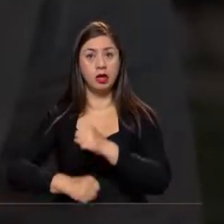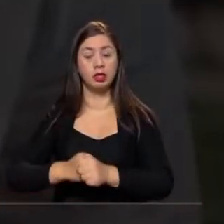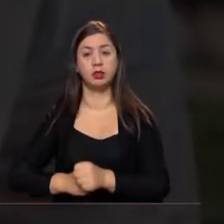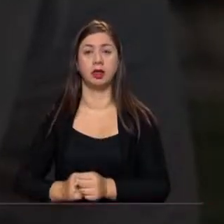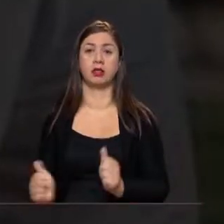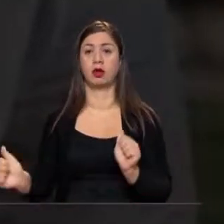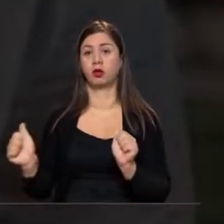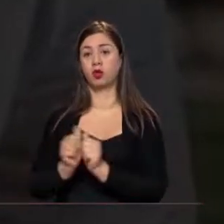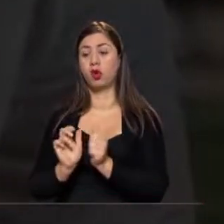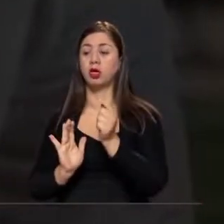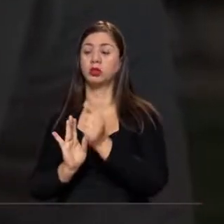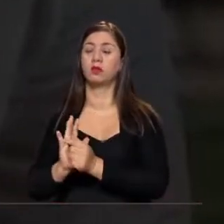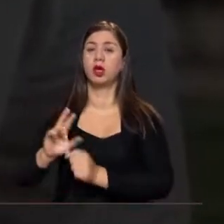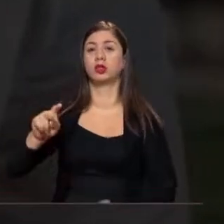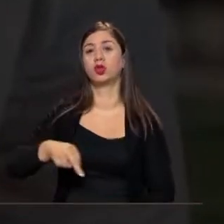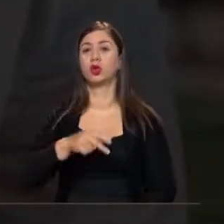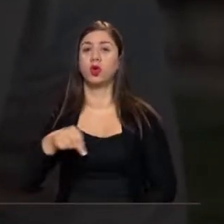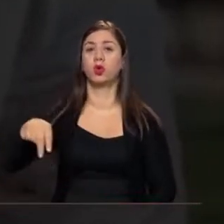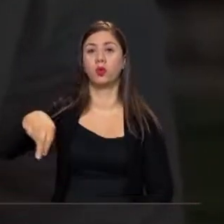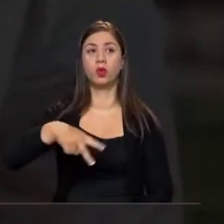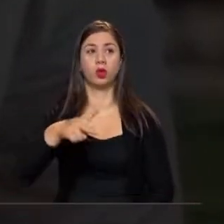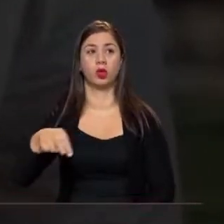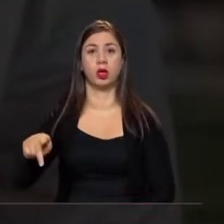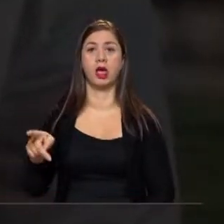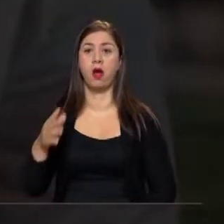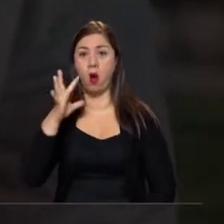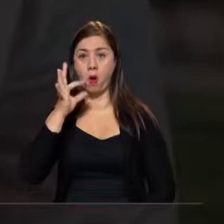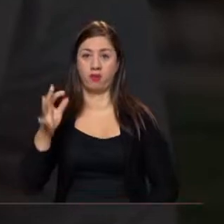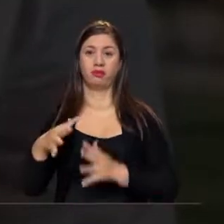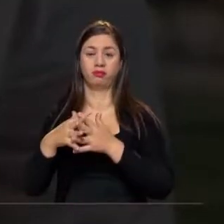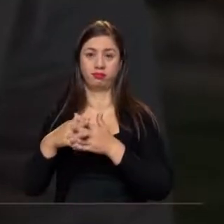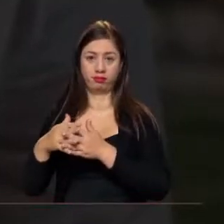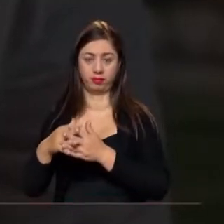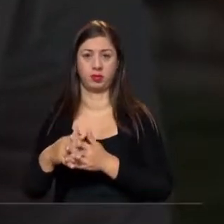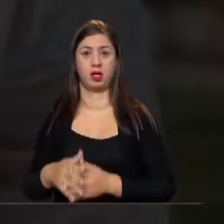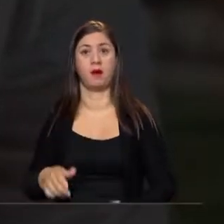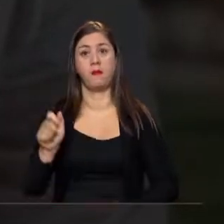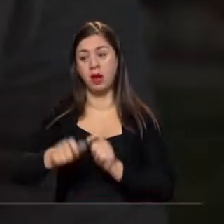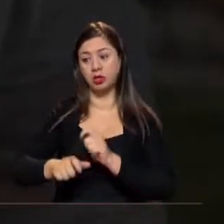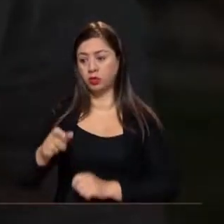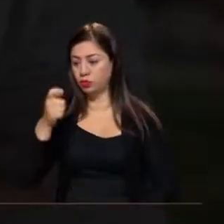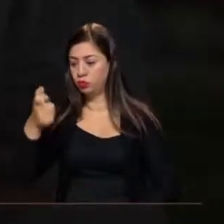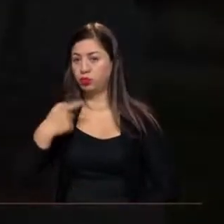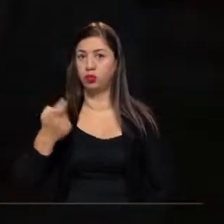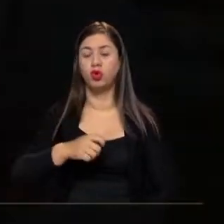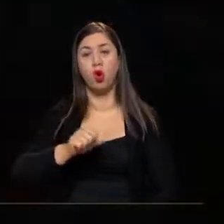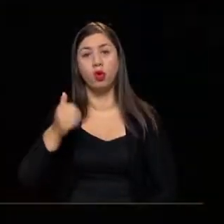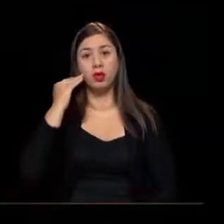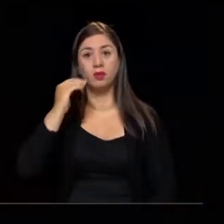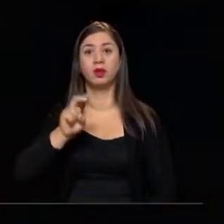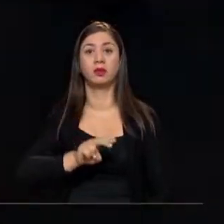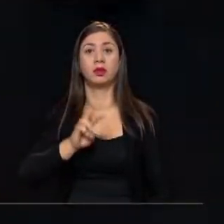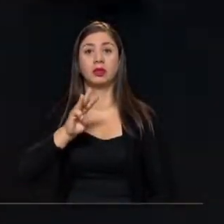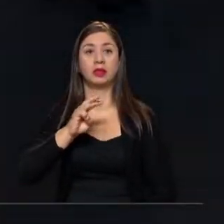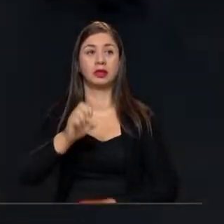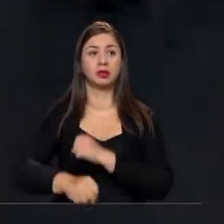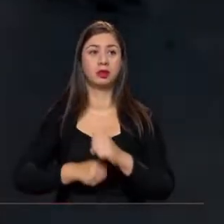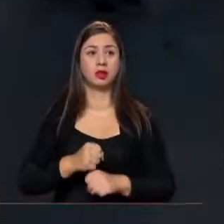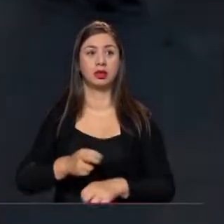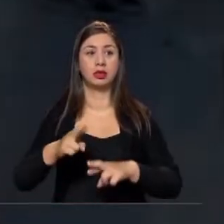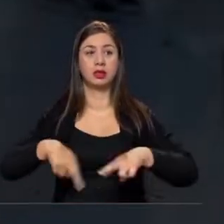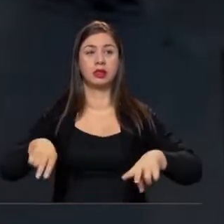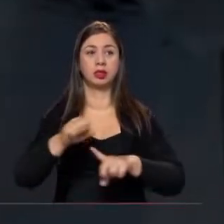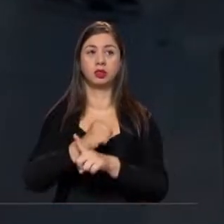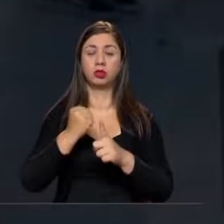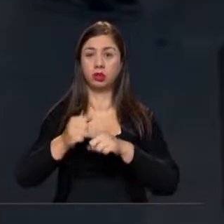caminata ecológica con su esposo, el estadounidense Black Albright. Socorristas de la isla buscan el cuerpo de otra mujer de 23 años. En redes sociales,